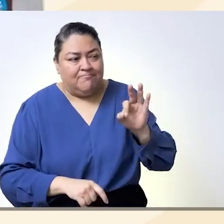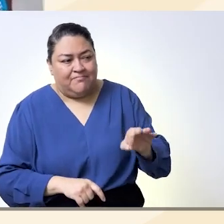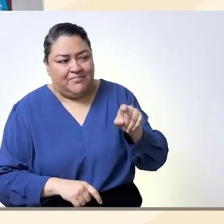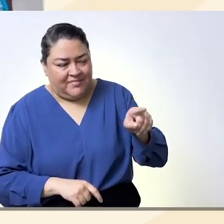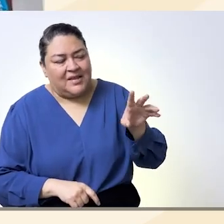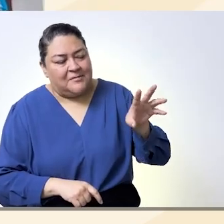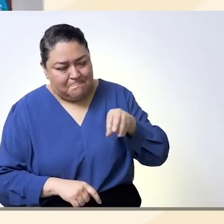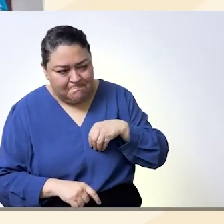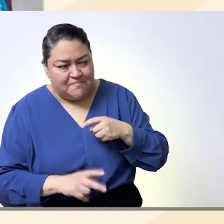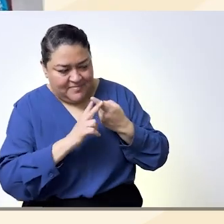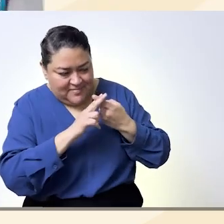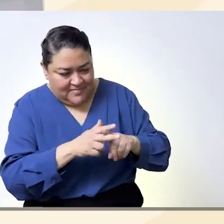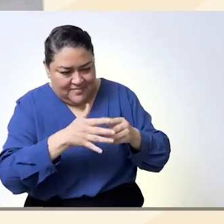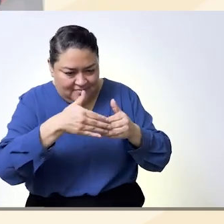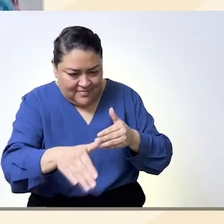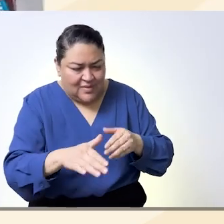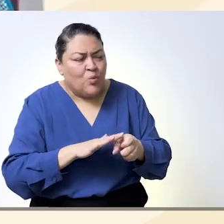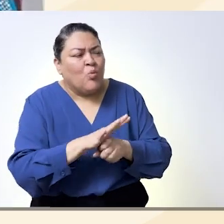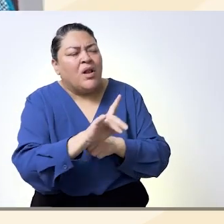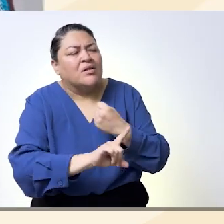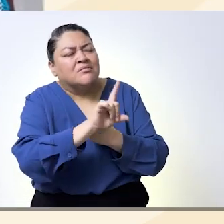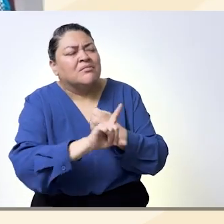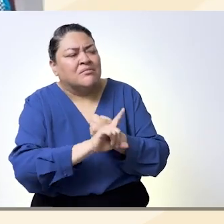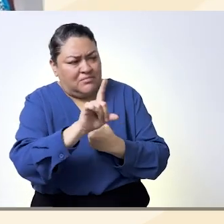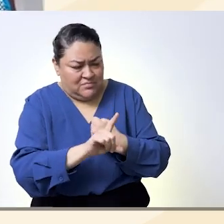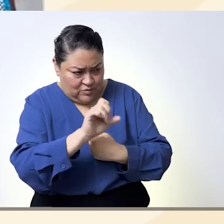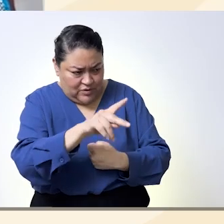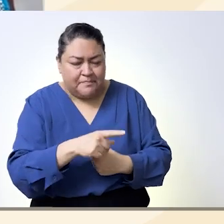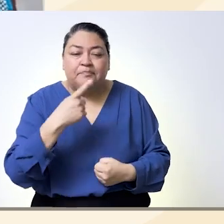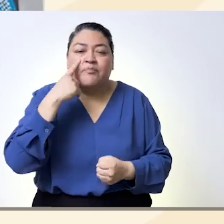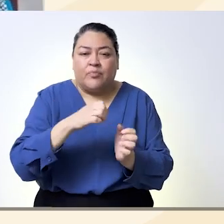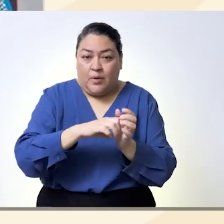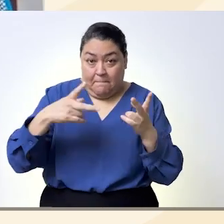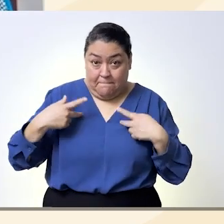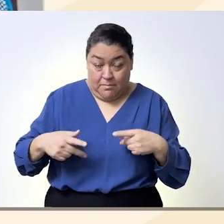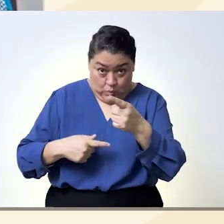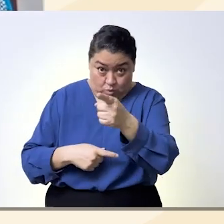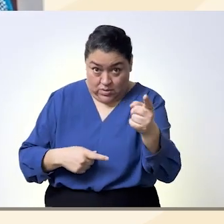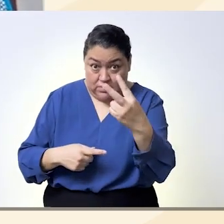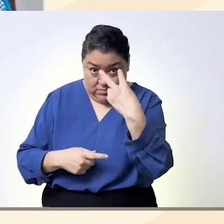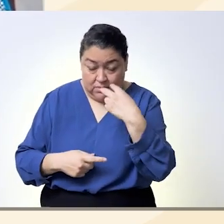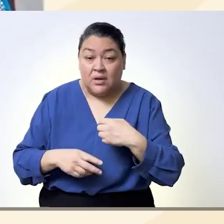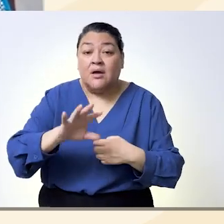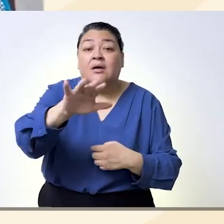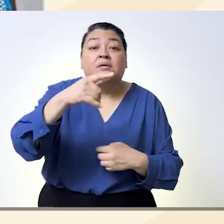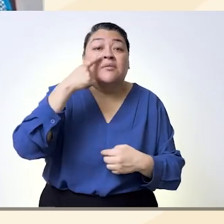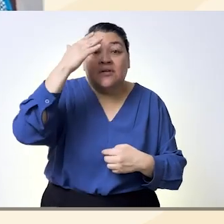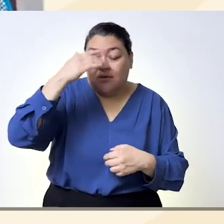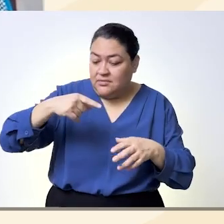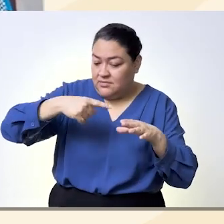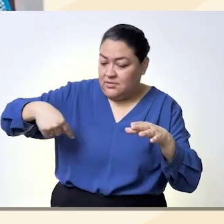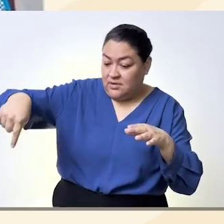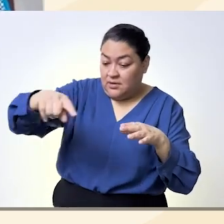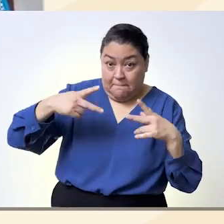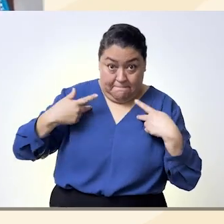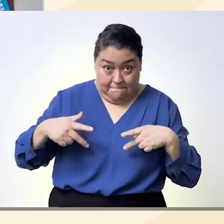de dificultades, porque fíjense todas las personas que nos están viendo, que a las personas neurodivergentes constantemente se nos